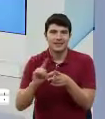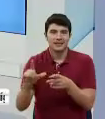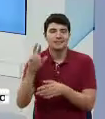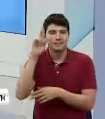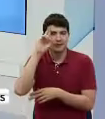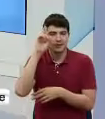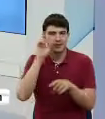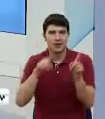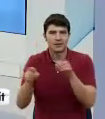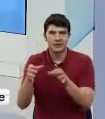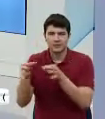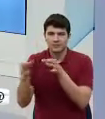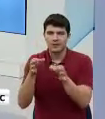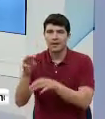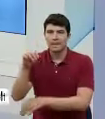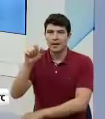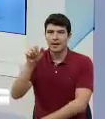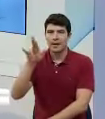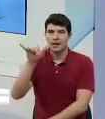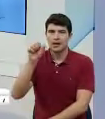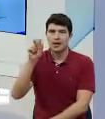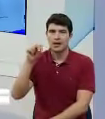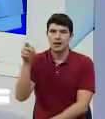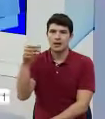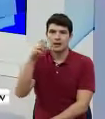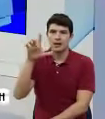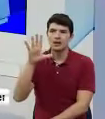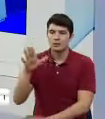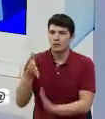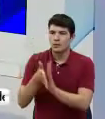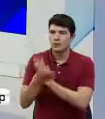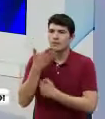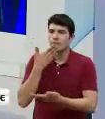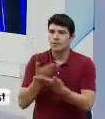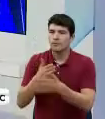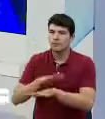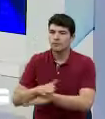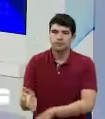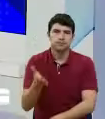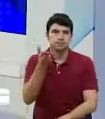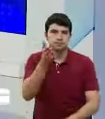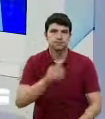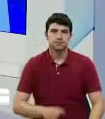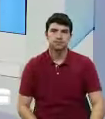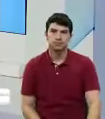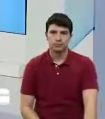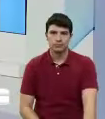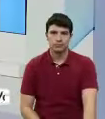detalles los tiene a esta hora nuestra compañera María Ángel Marín. María Ángel, usted con los detalles. Buenas tardes.